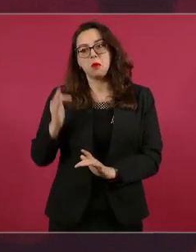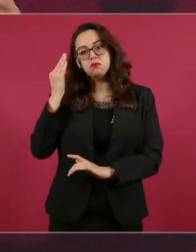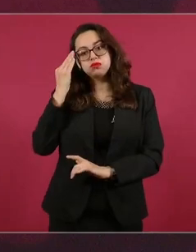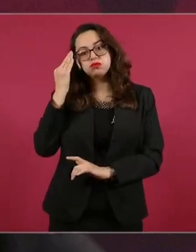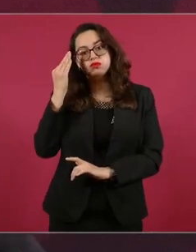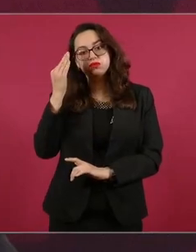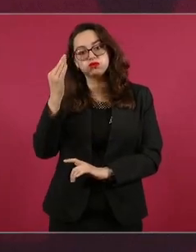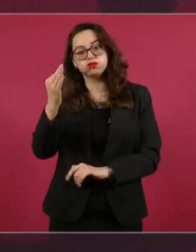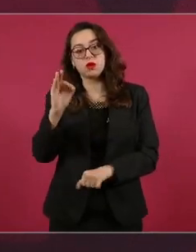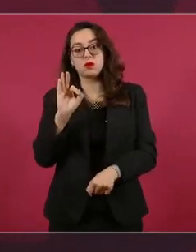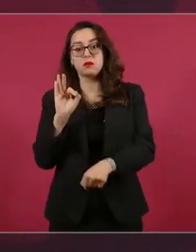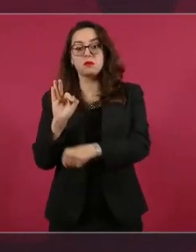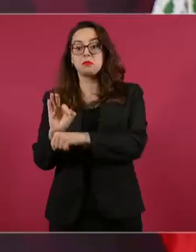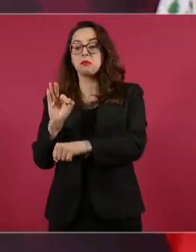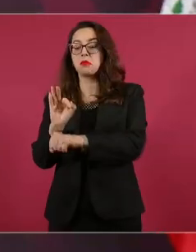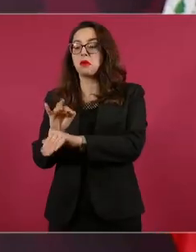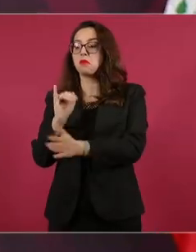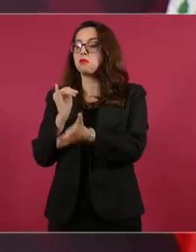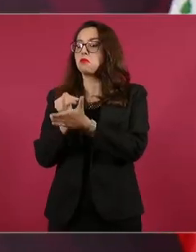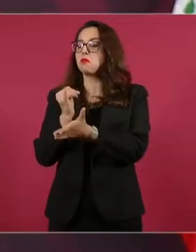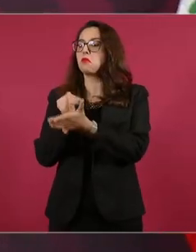y al mismo tiempo